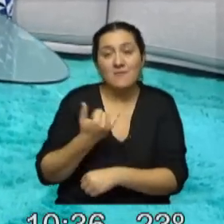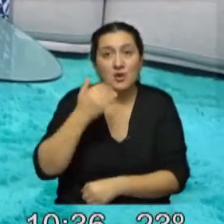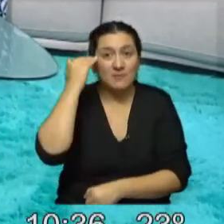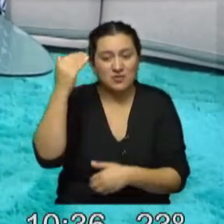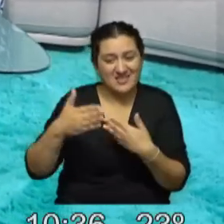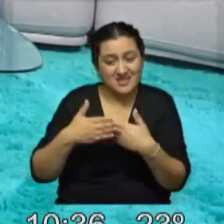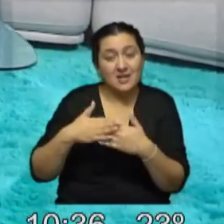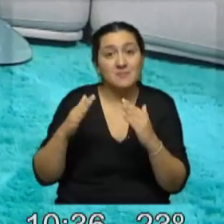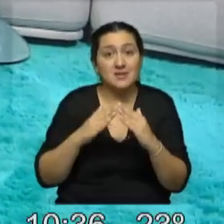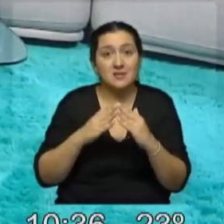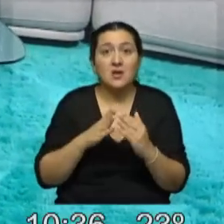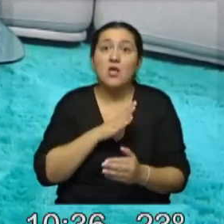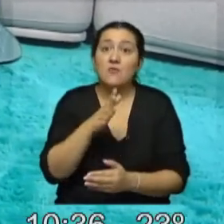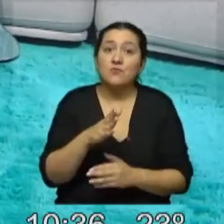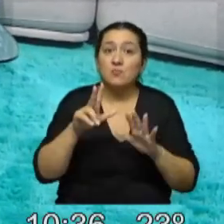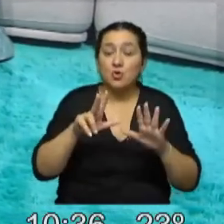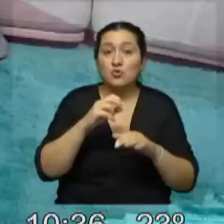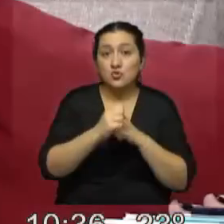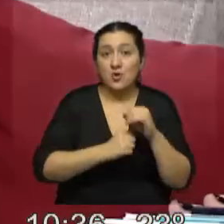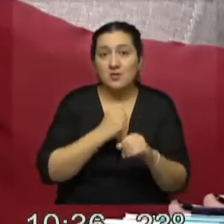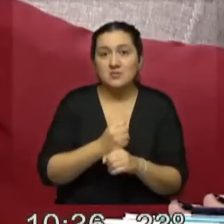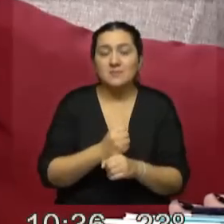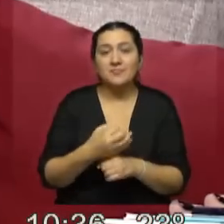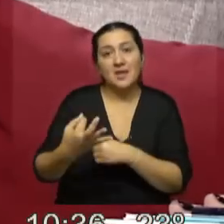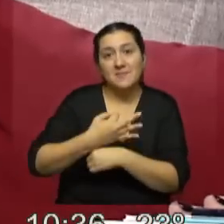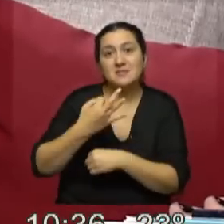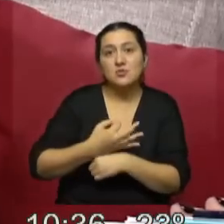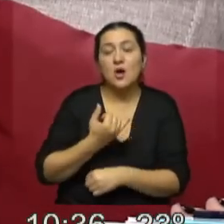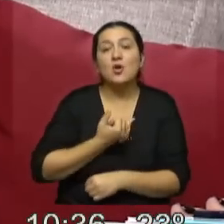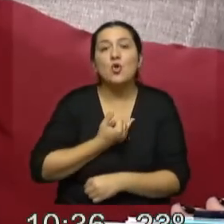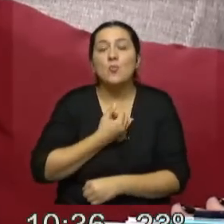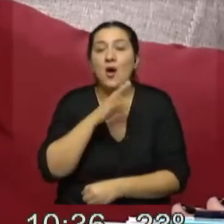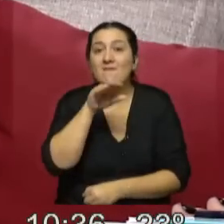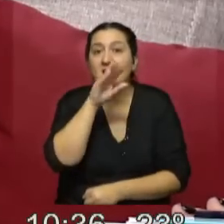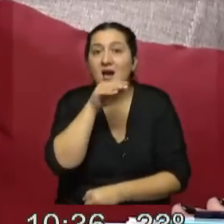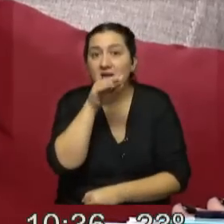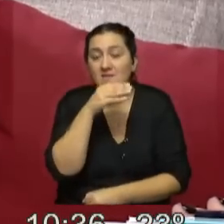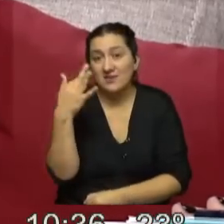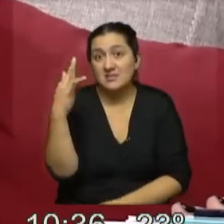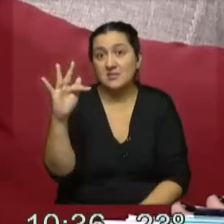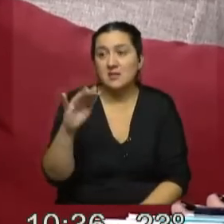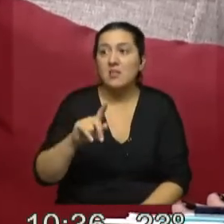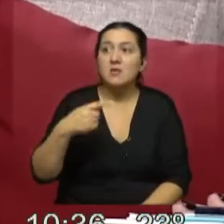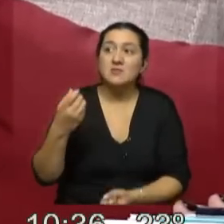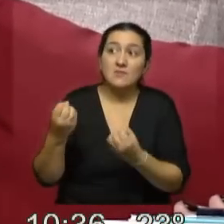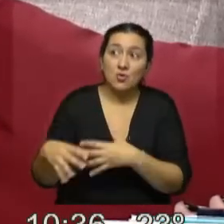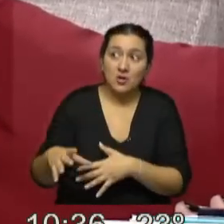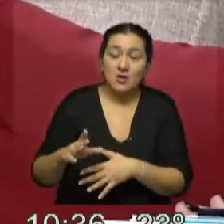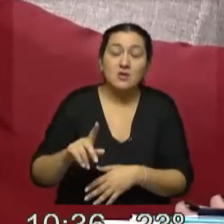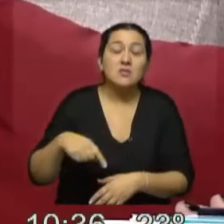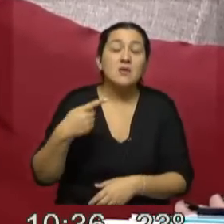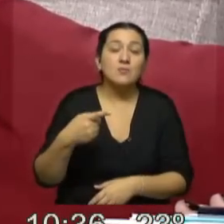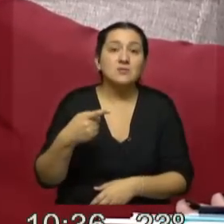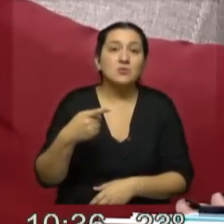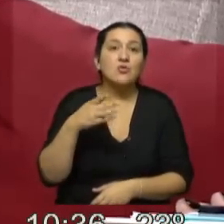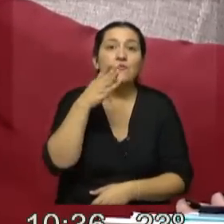fui un tiempo a esa clase lo cual me enseñó la pronunciación básicamente después dejé y después cuando estaba en el Liceo fui a la